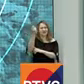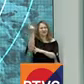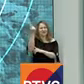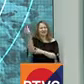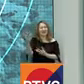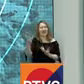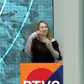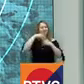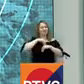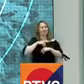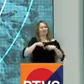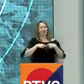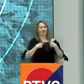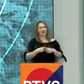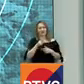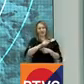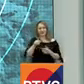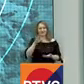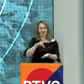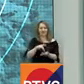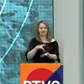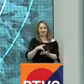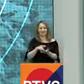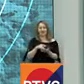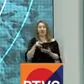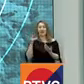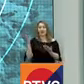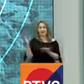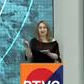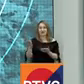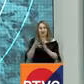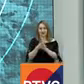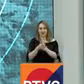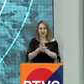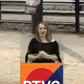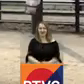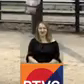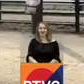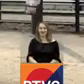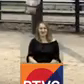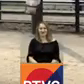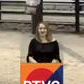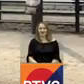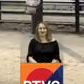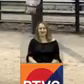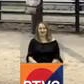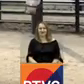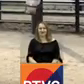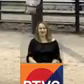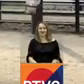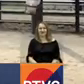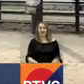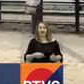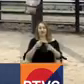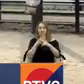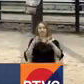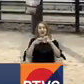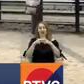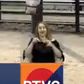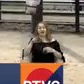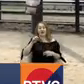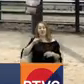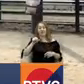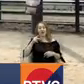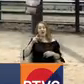asistentes miller miranda periodista de la radio nacional de colombianos en el reporte desde el parque las malocas en villavicencio